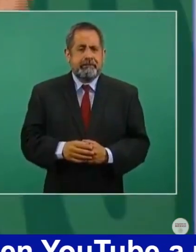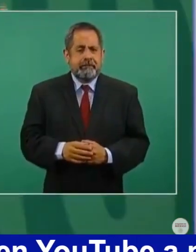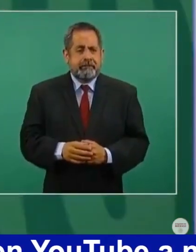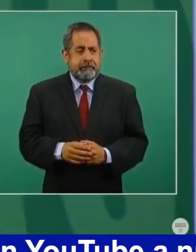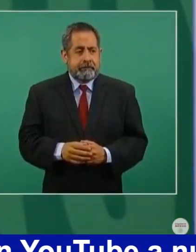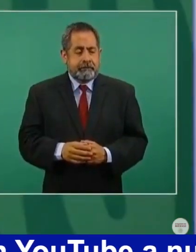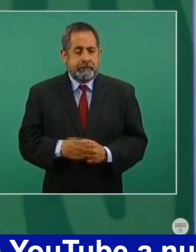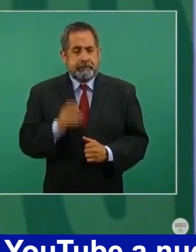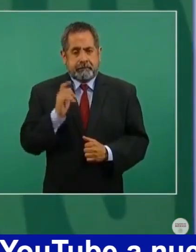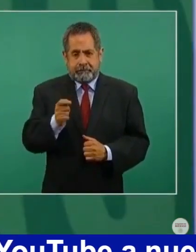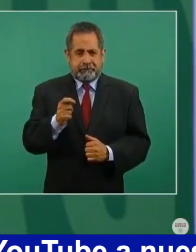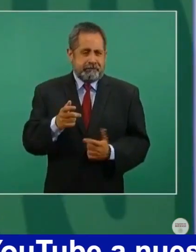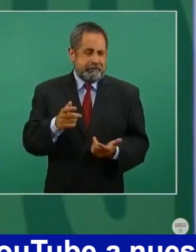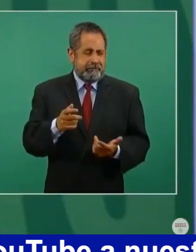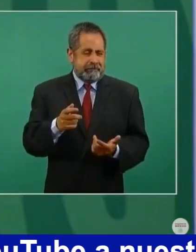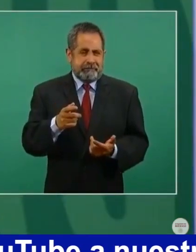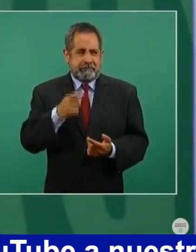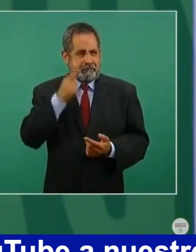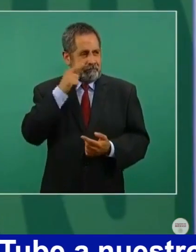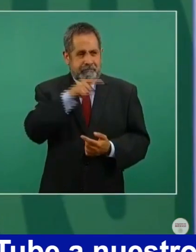en lo general.